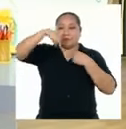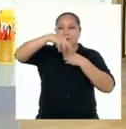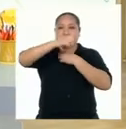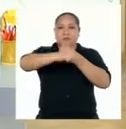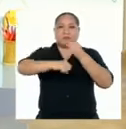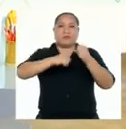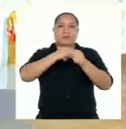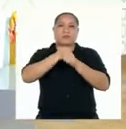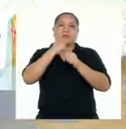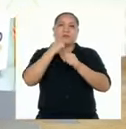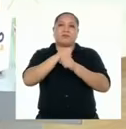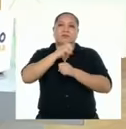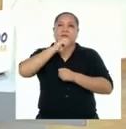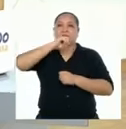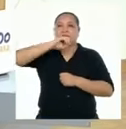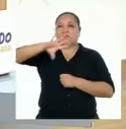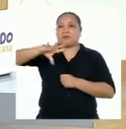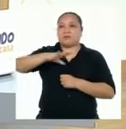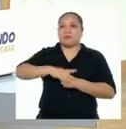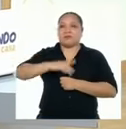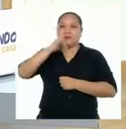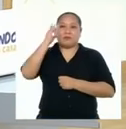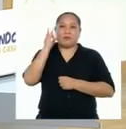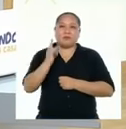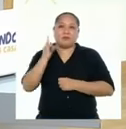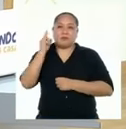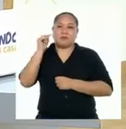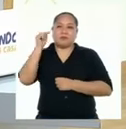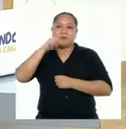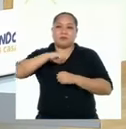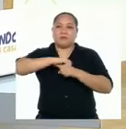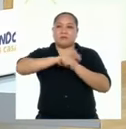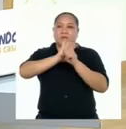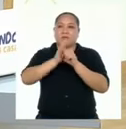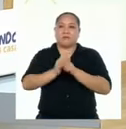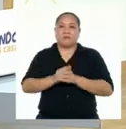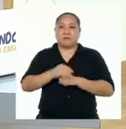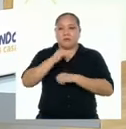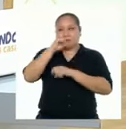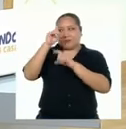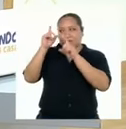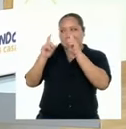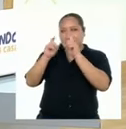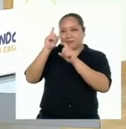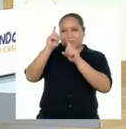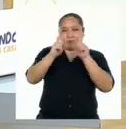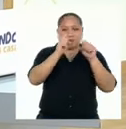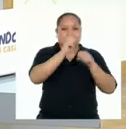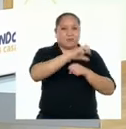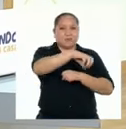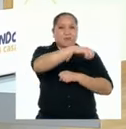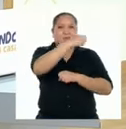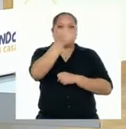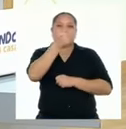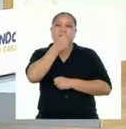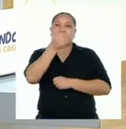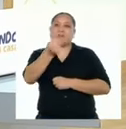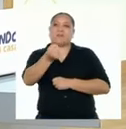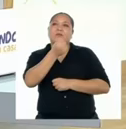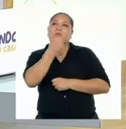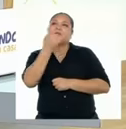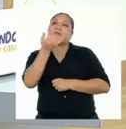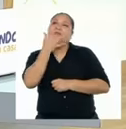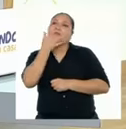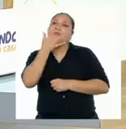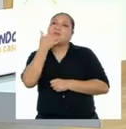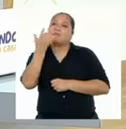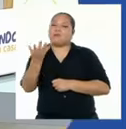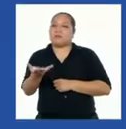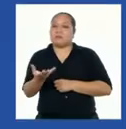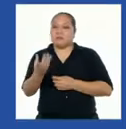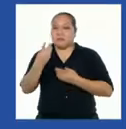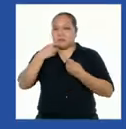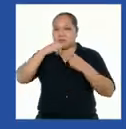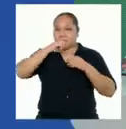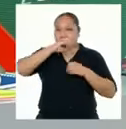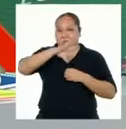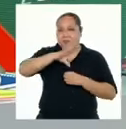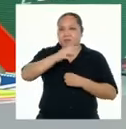el estado de emergencia por el COVID-19. Vamos a preguntarles a los demás conductores qué estaban haciendo cuando se dio el